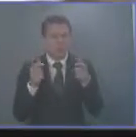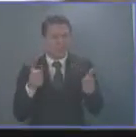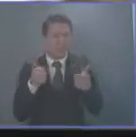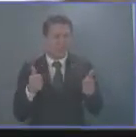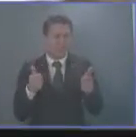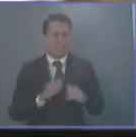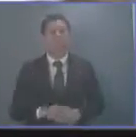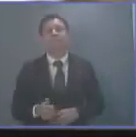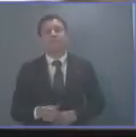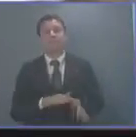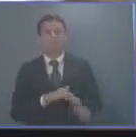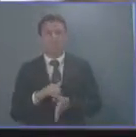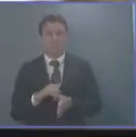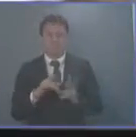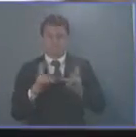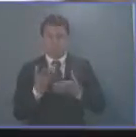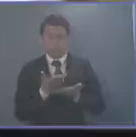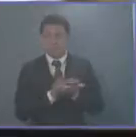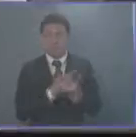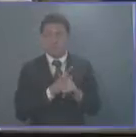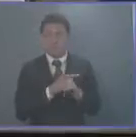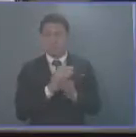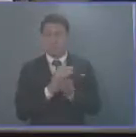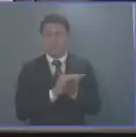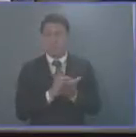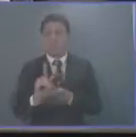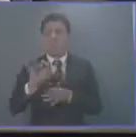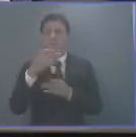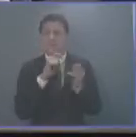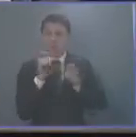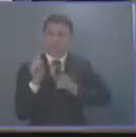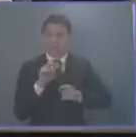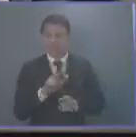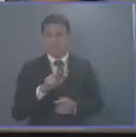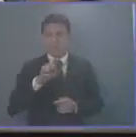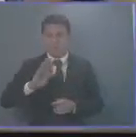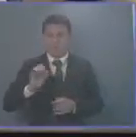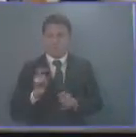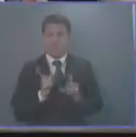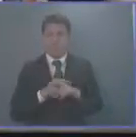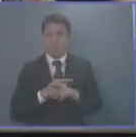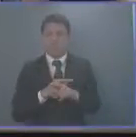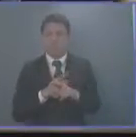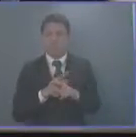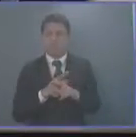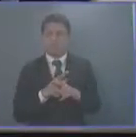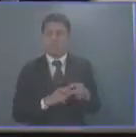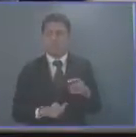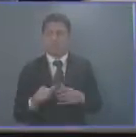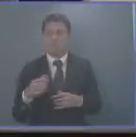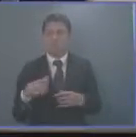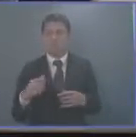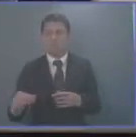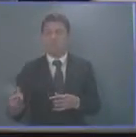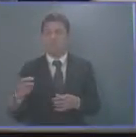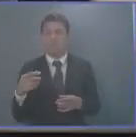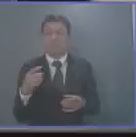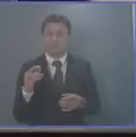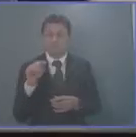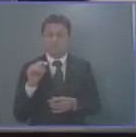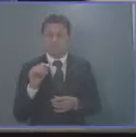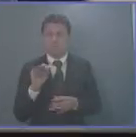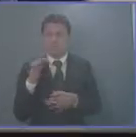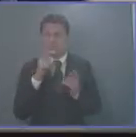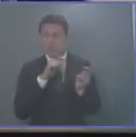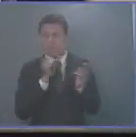en el sentido una de las piezas el número tres ve pueda pasar a ser ayer son oposición junta directiva y la pieza